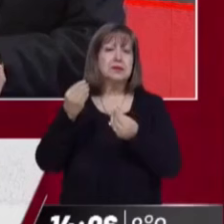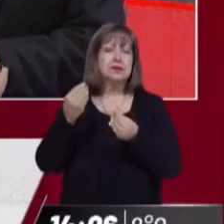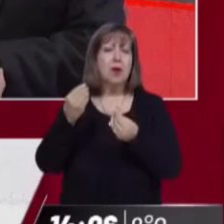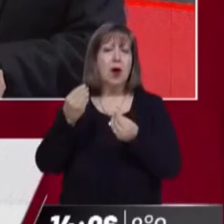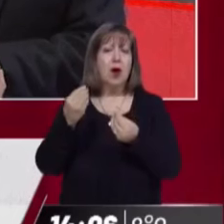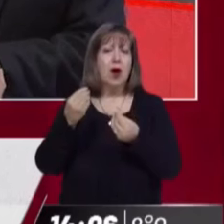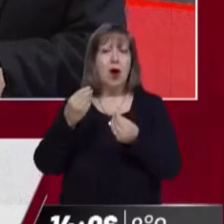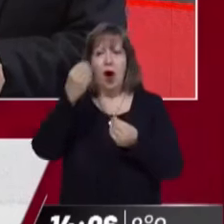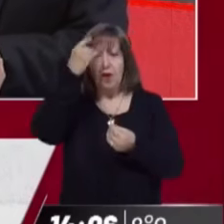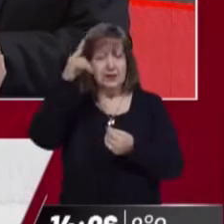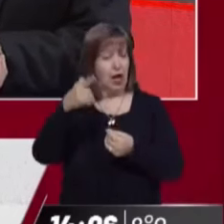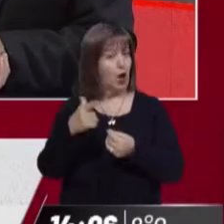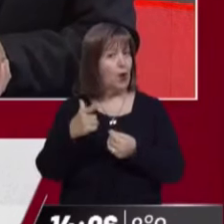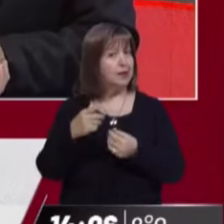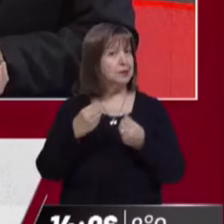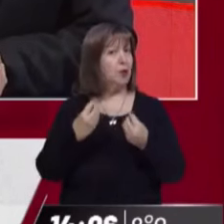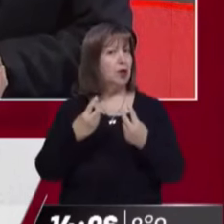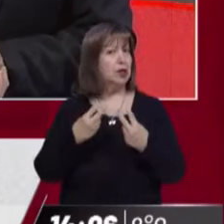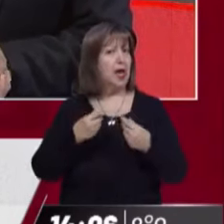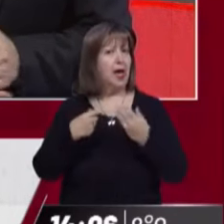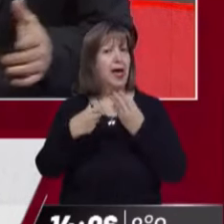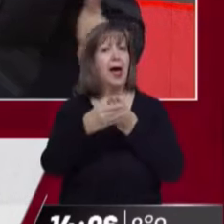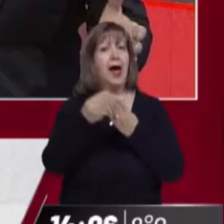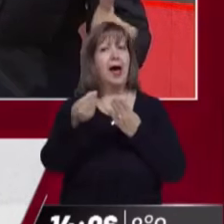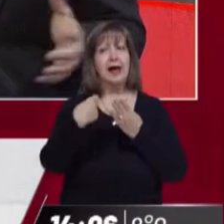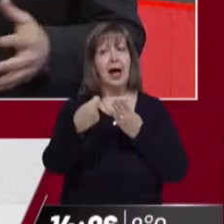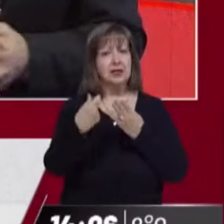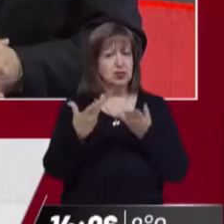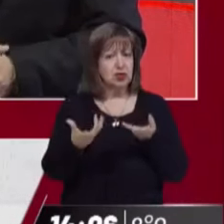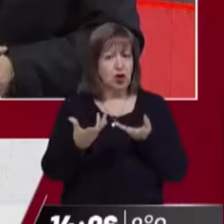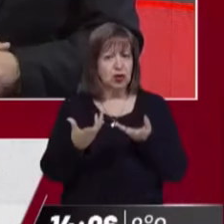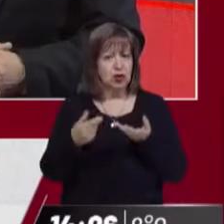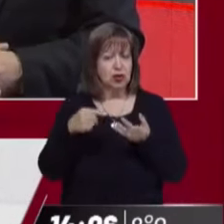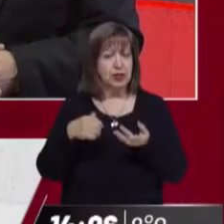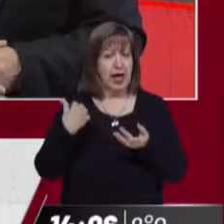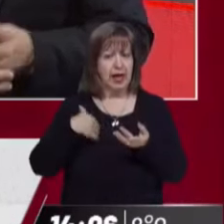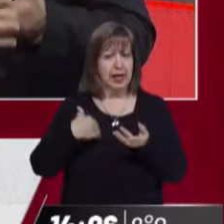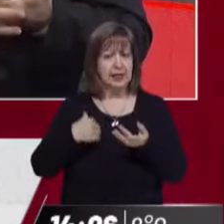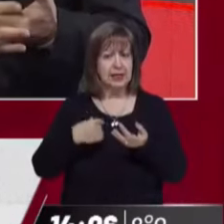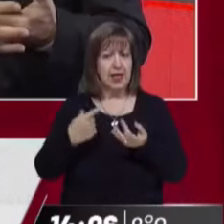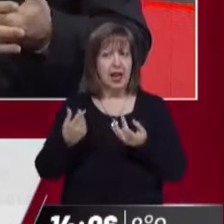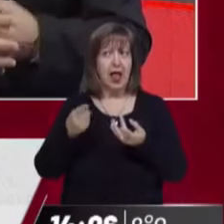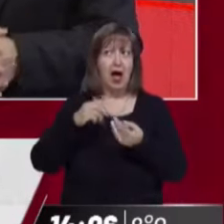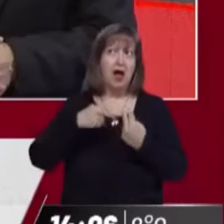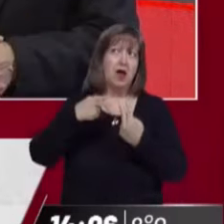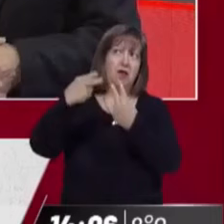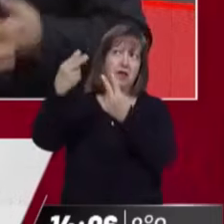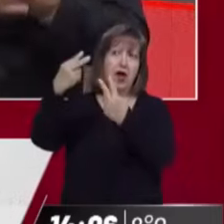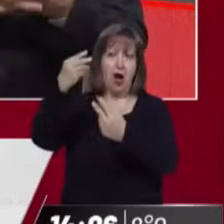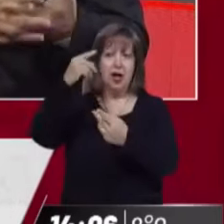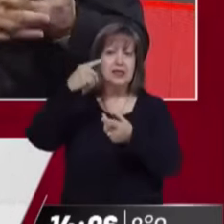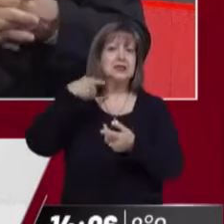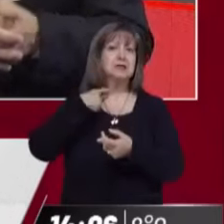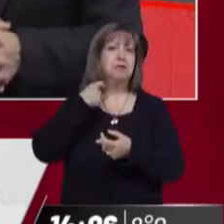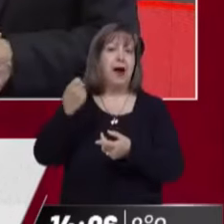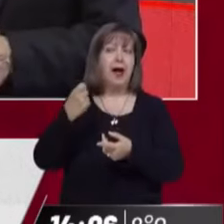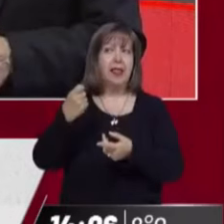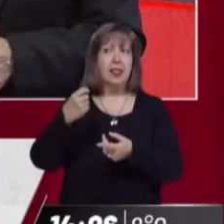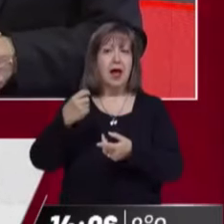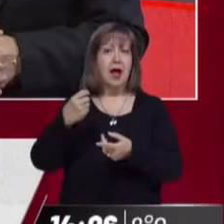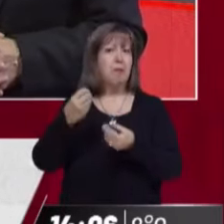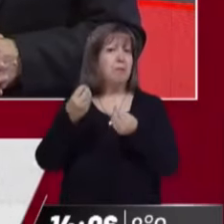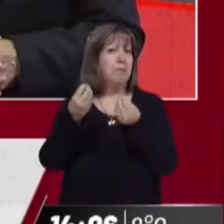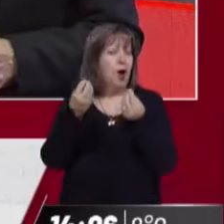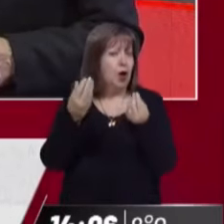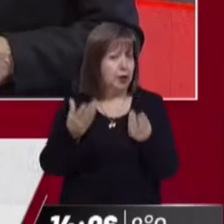de una misión oficial? Claro, no ha sido recibido por ningún funcionario en España, no es un viaje oficial, no es un viaje de Estado. Y esto ya